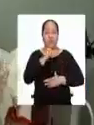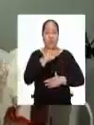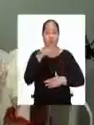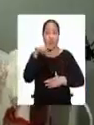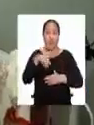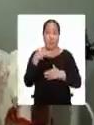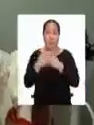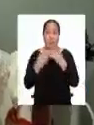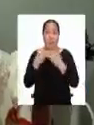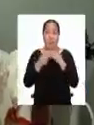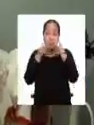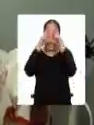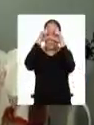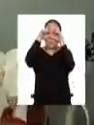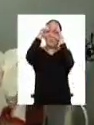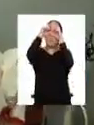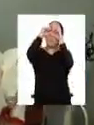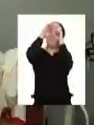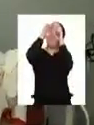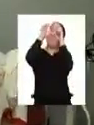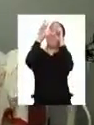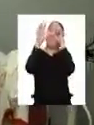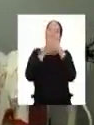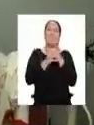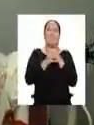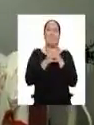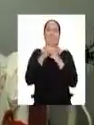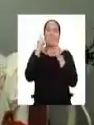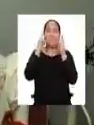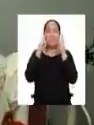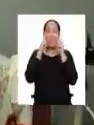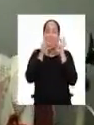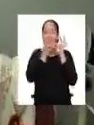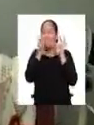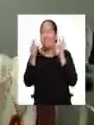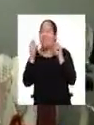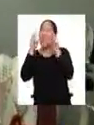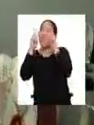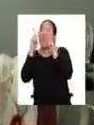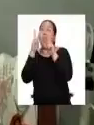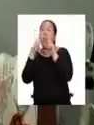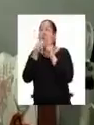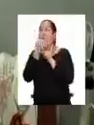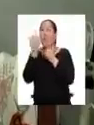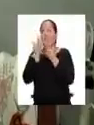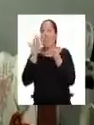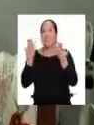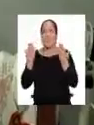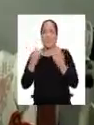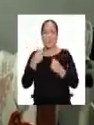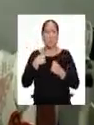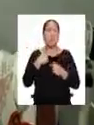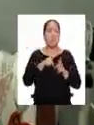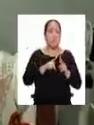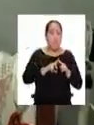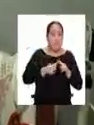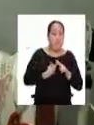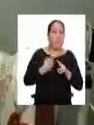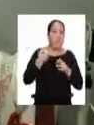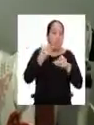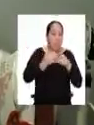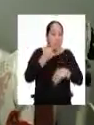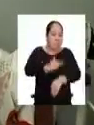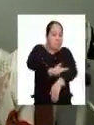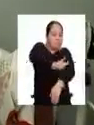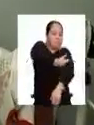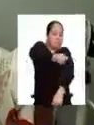procedimiento. Están con los lentes y inmediatamente se observa que va a la otra realidad. Claro. Y nosotros ya, pues no, empezamos a hacer todo el procedimiento